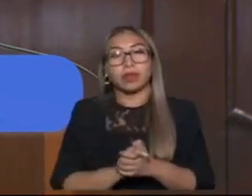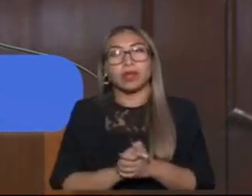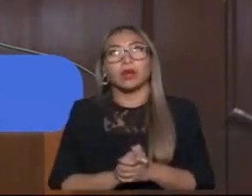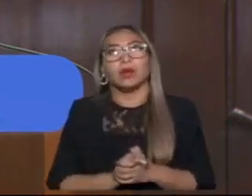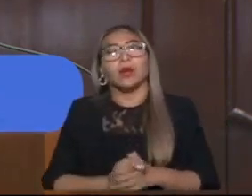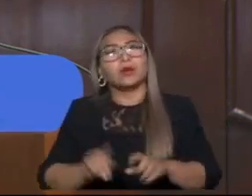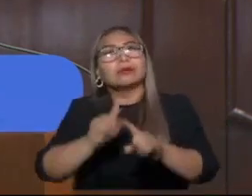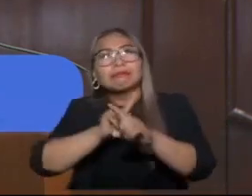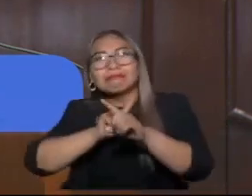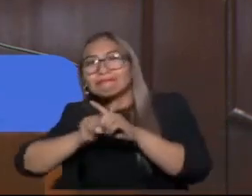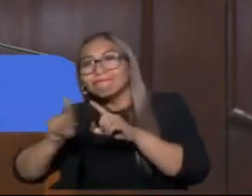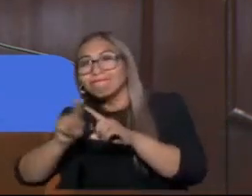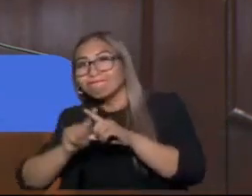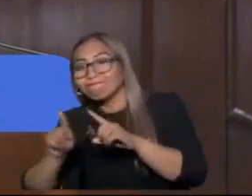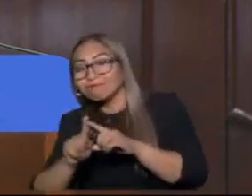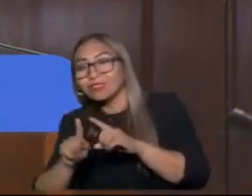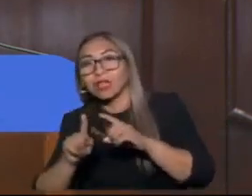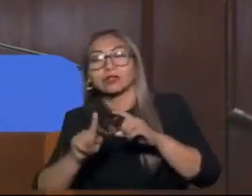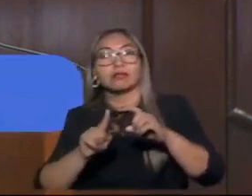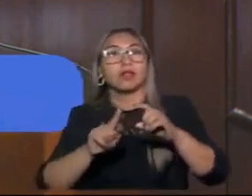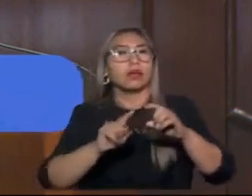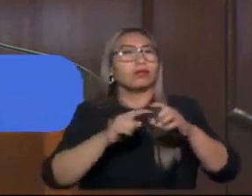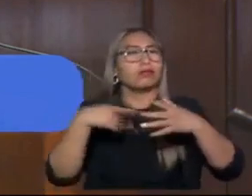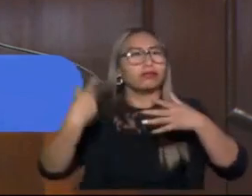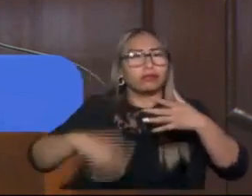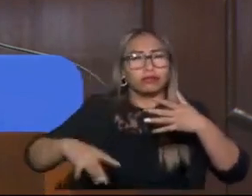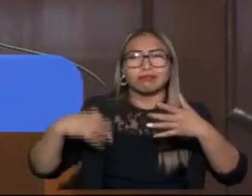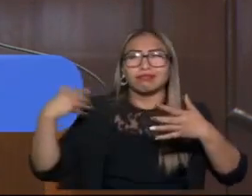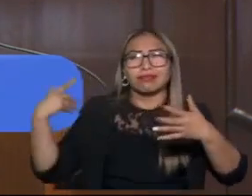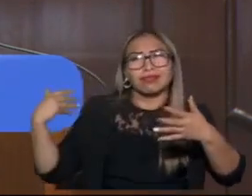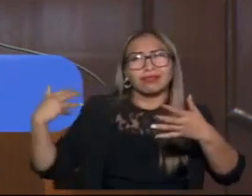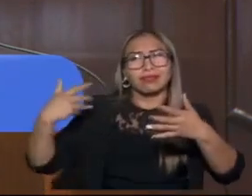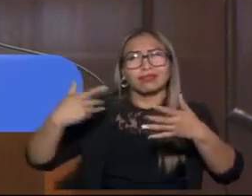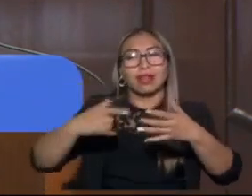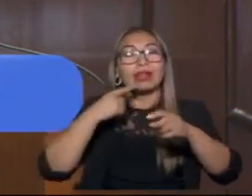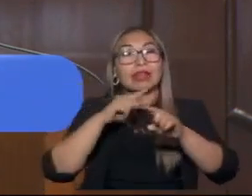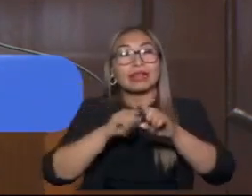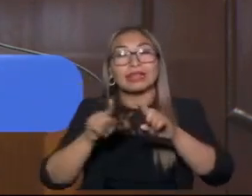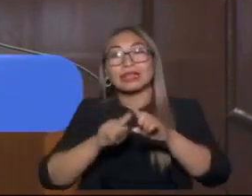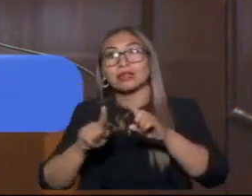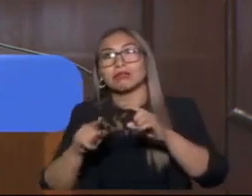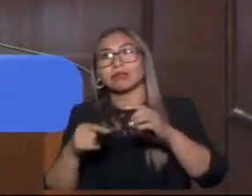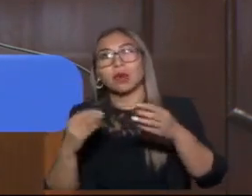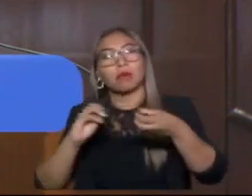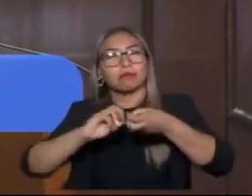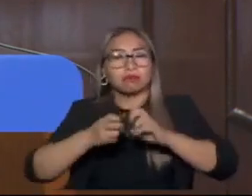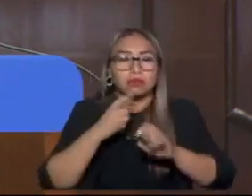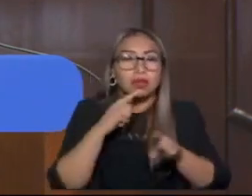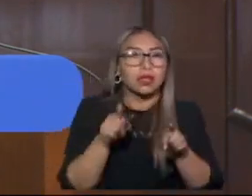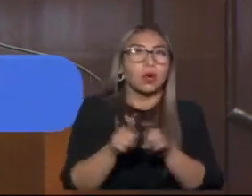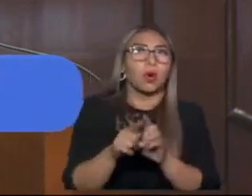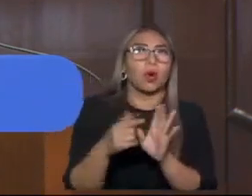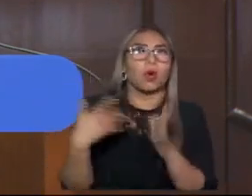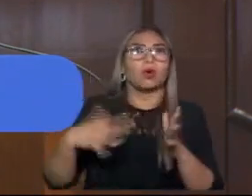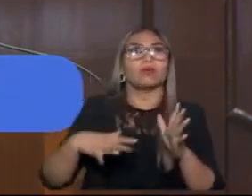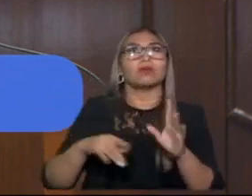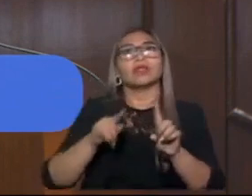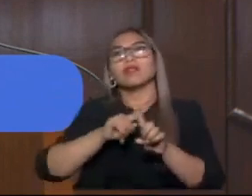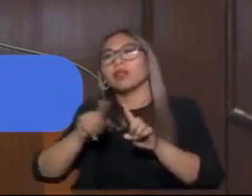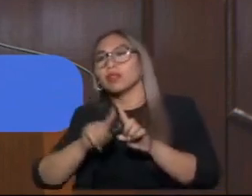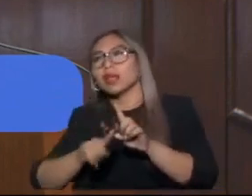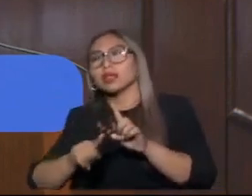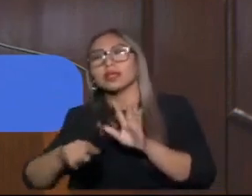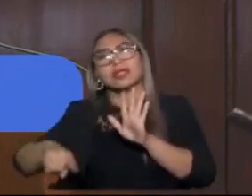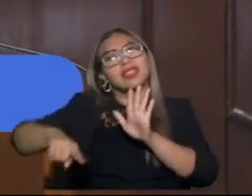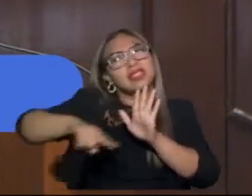Múltiples dificultades y factores inesperados, con una acumulación de efectos negativos sobre la